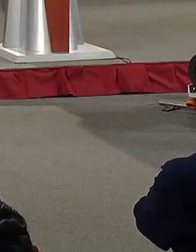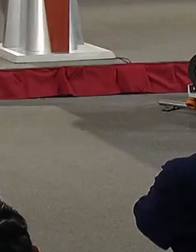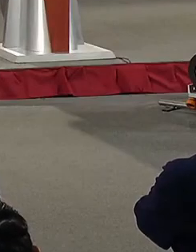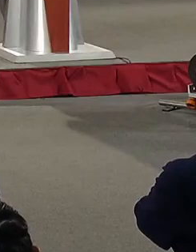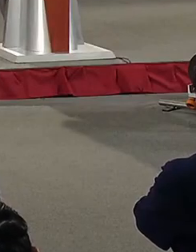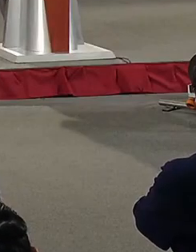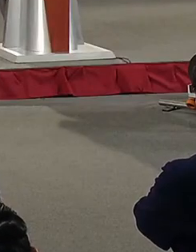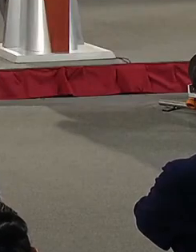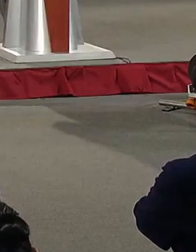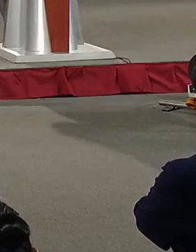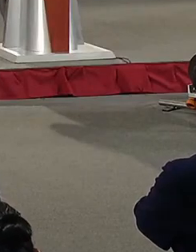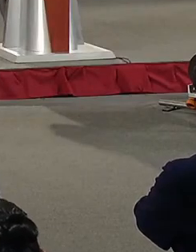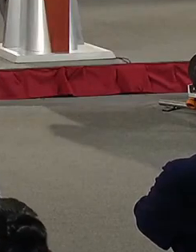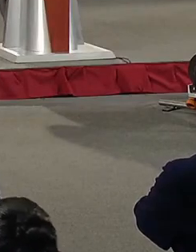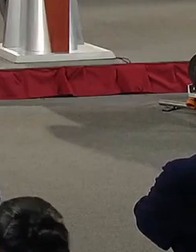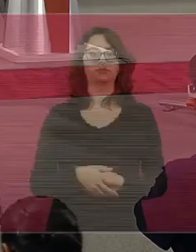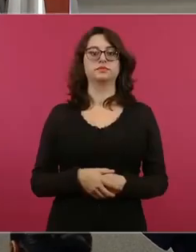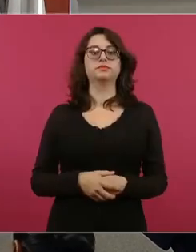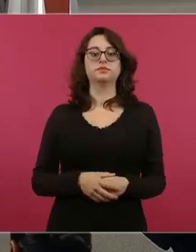Entonces,